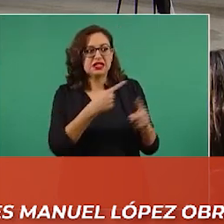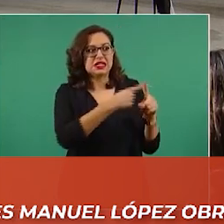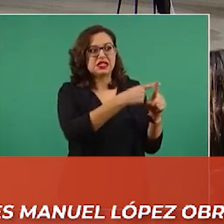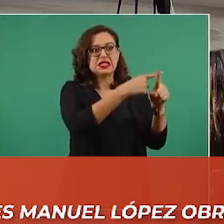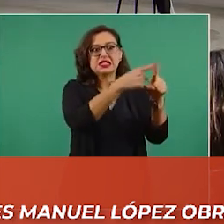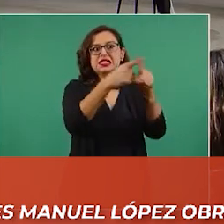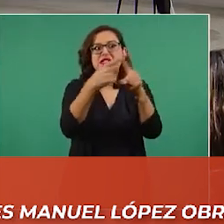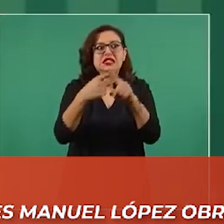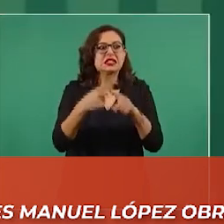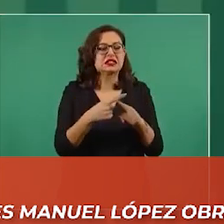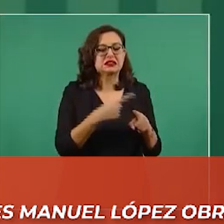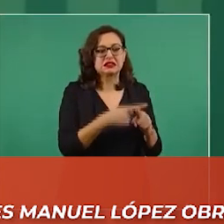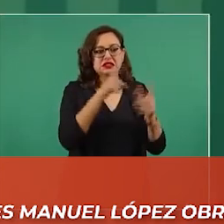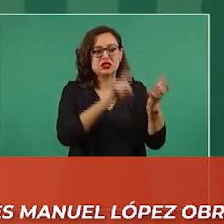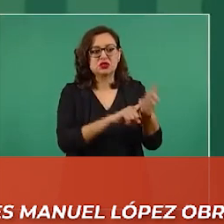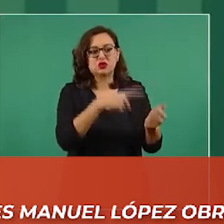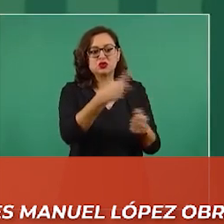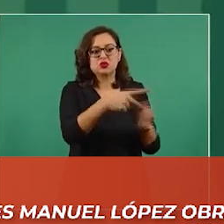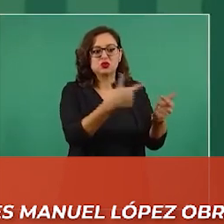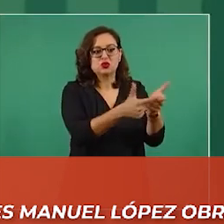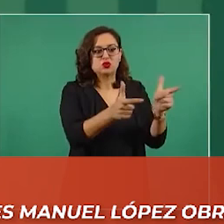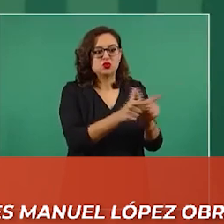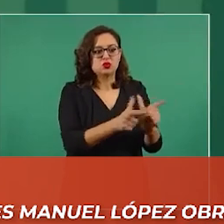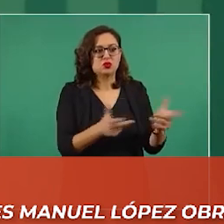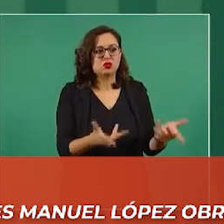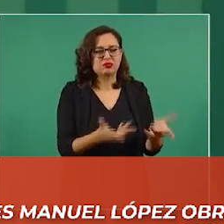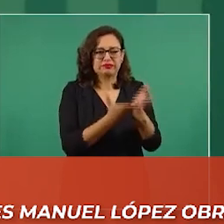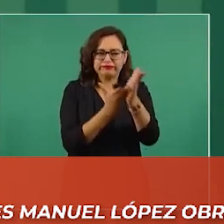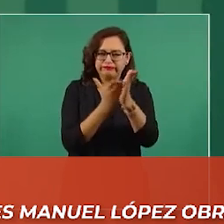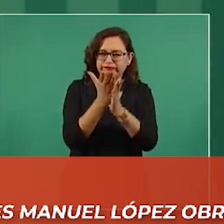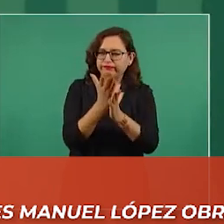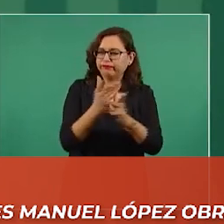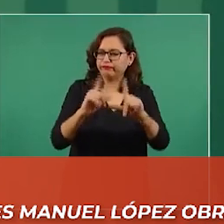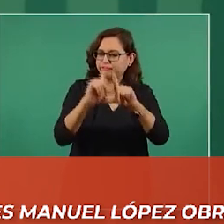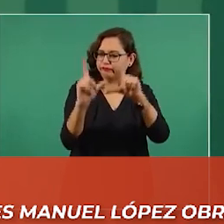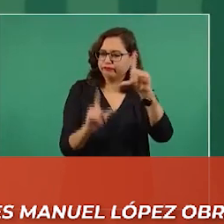no tienen gente que le tenga amor al pueblo.